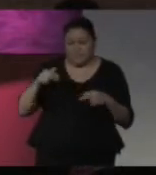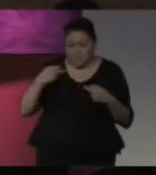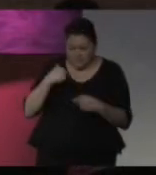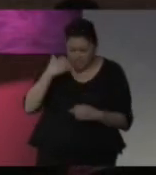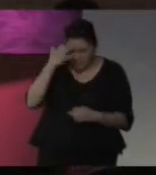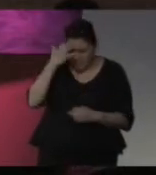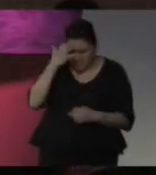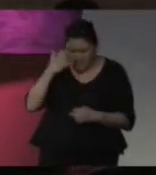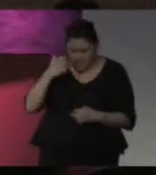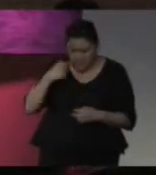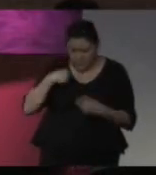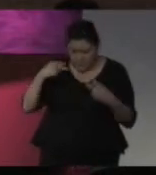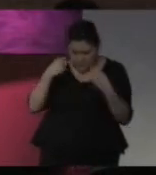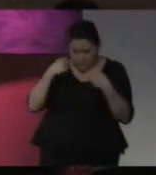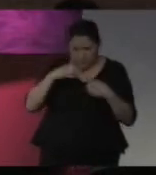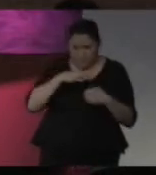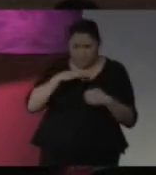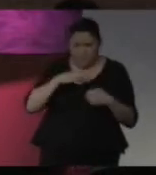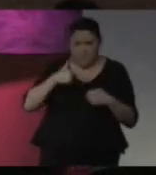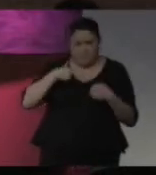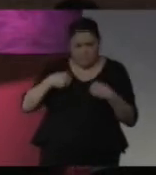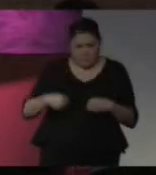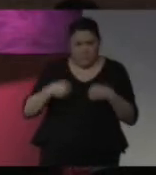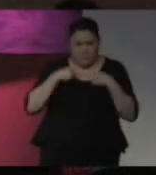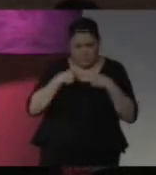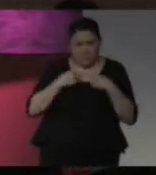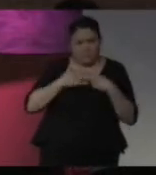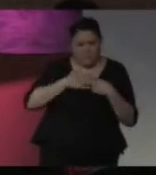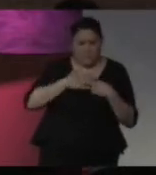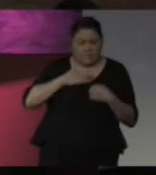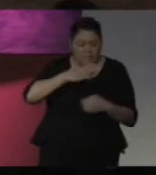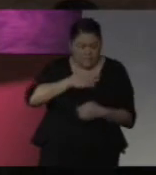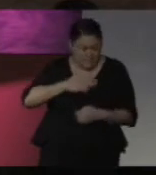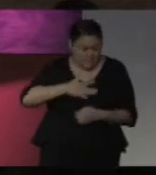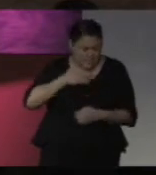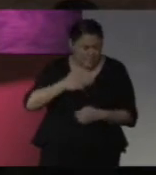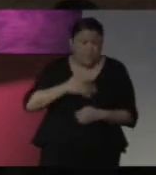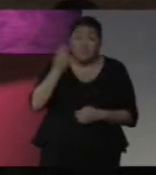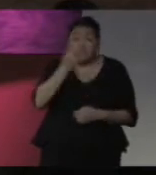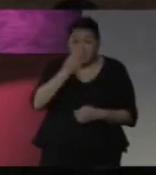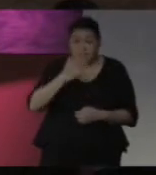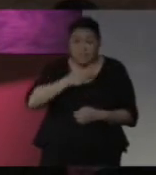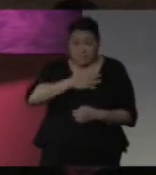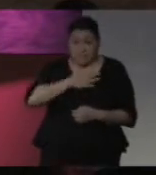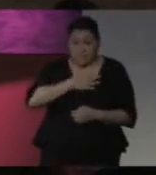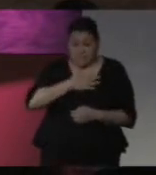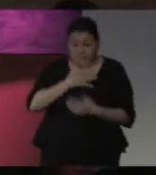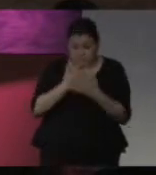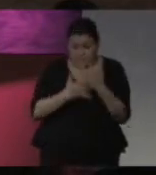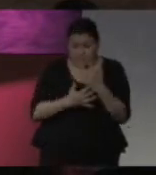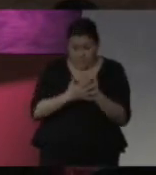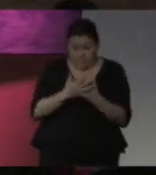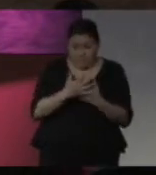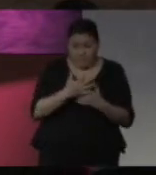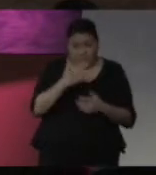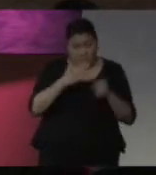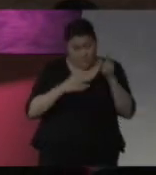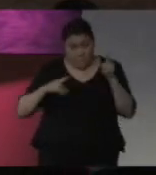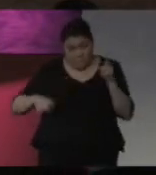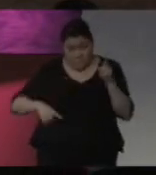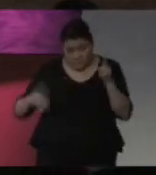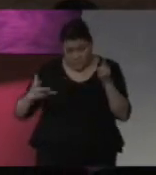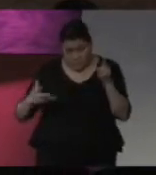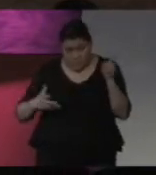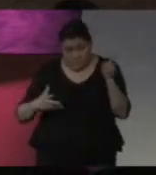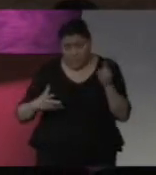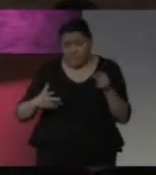decir soy invisible, existo y necesito que más allá de las acciones que el gobierno haga o deje